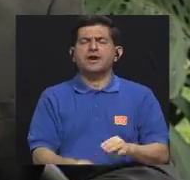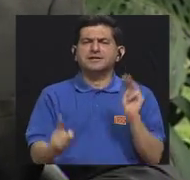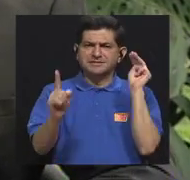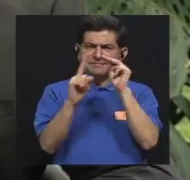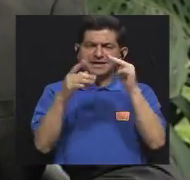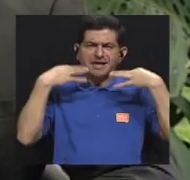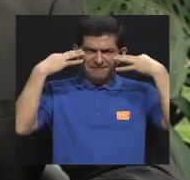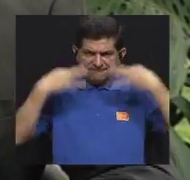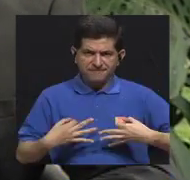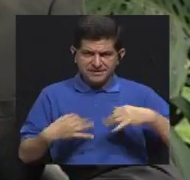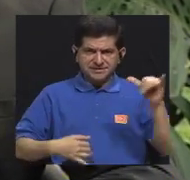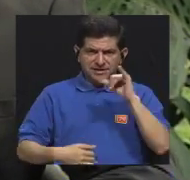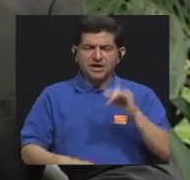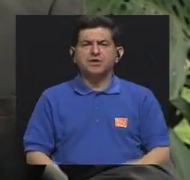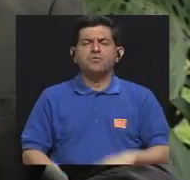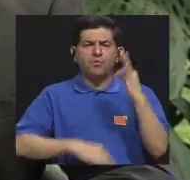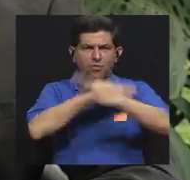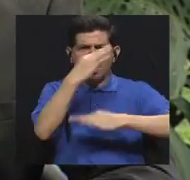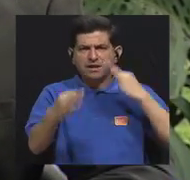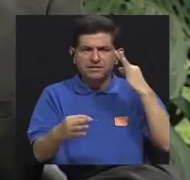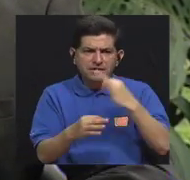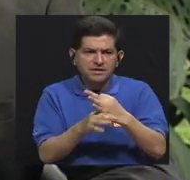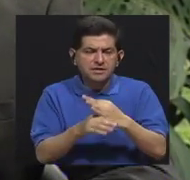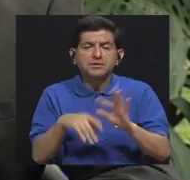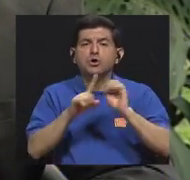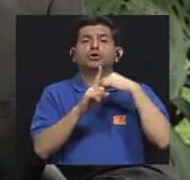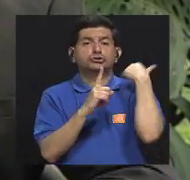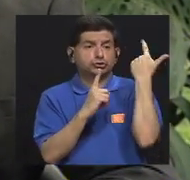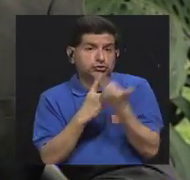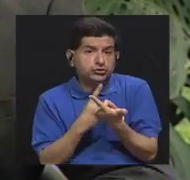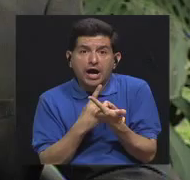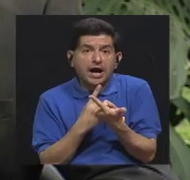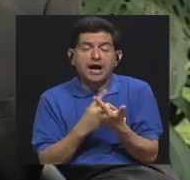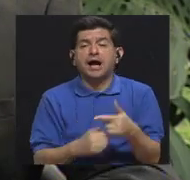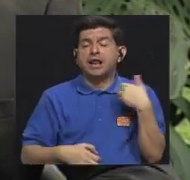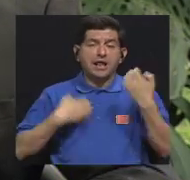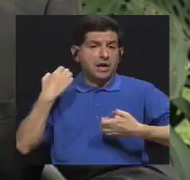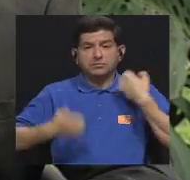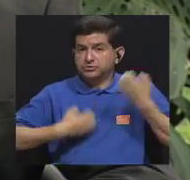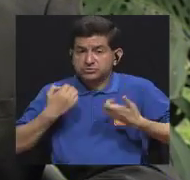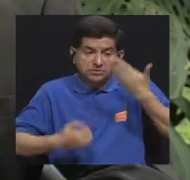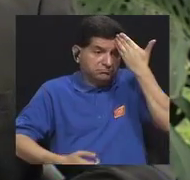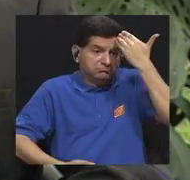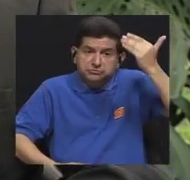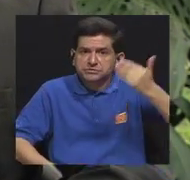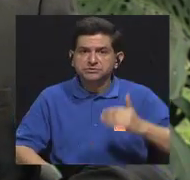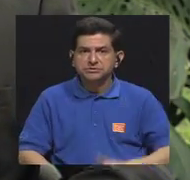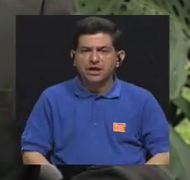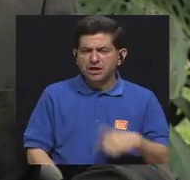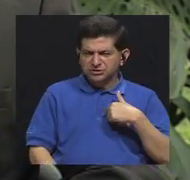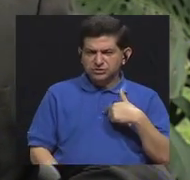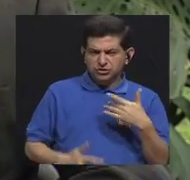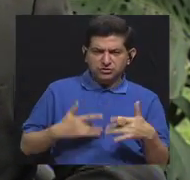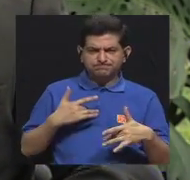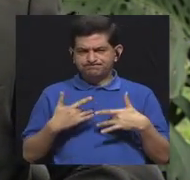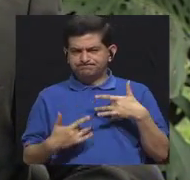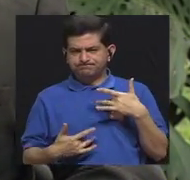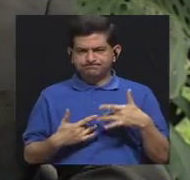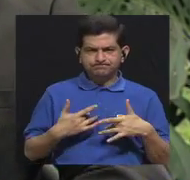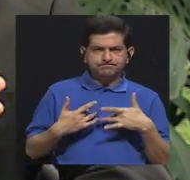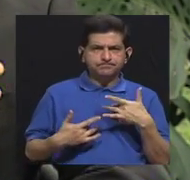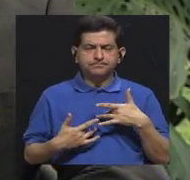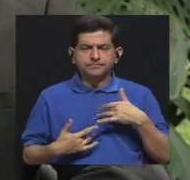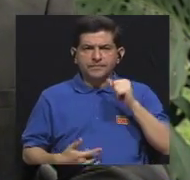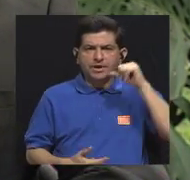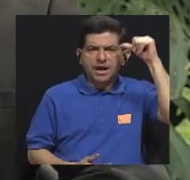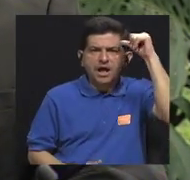metas, no solo a nivel físico, sino también metas a nivel pues, social, metas a nivel emocional, no sé. Me da la sensación